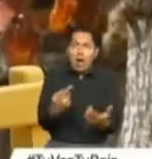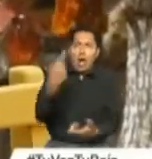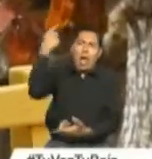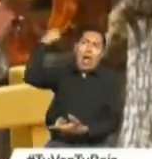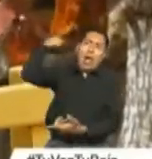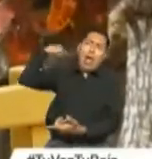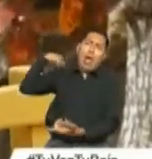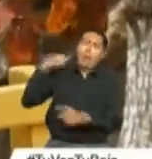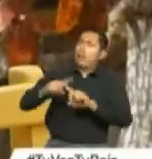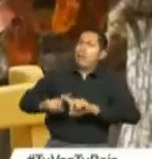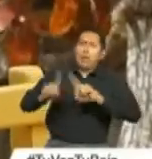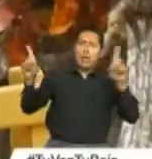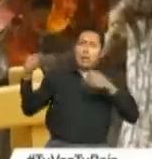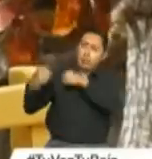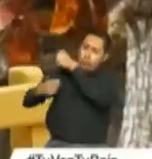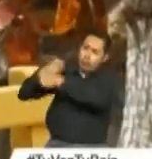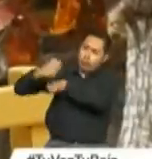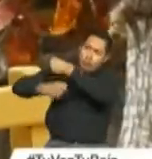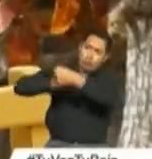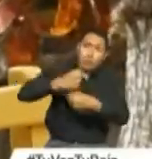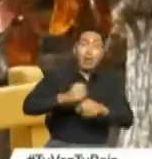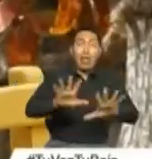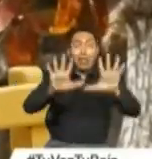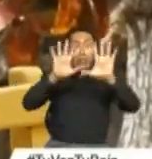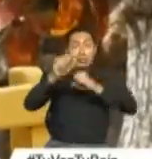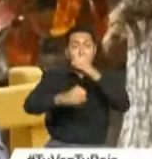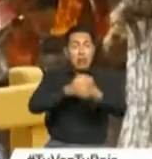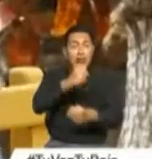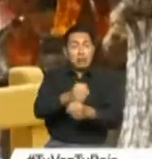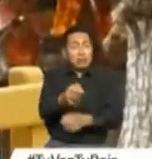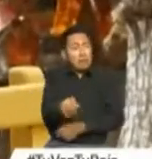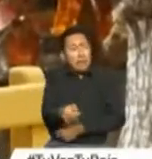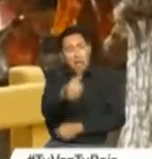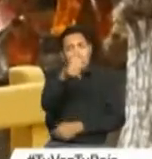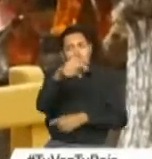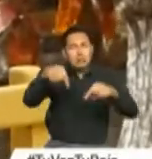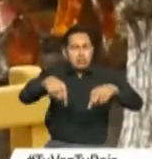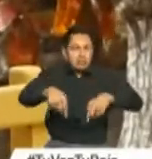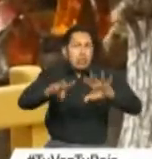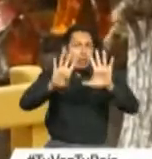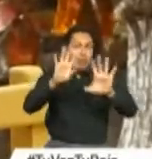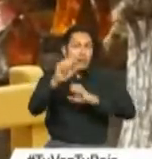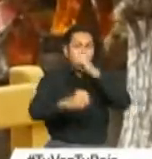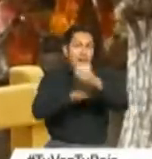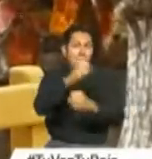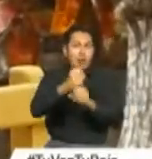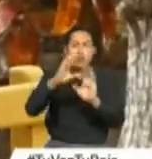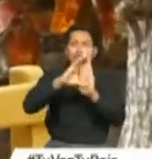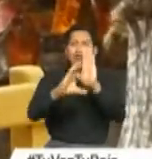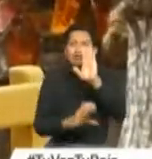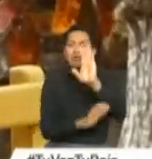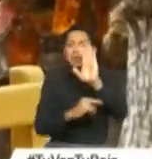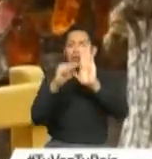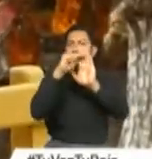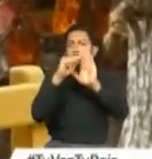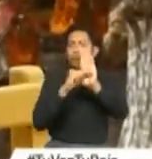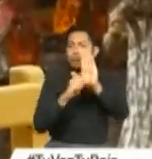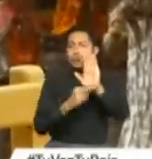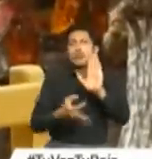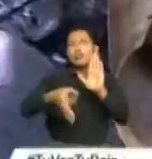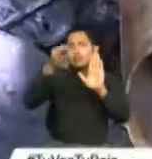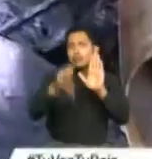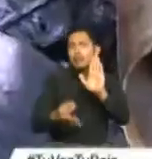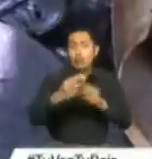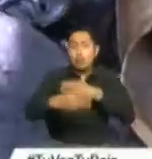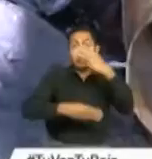casi 10 años de una Constitución, estamos a 9 años, sigue en constante construcción una serie de normativas, pero que ya tiene una Constitución ejemplo del